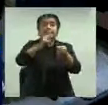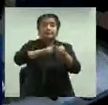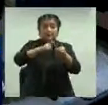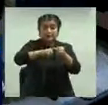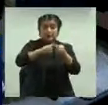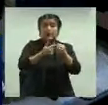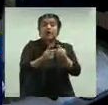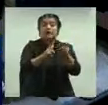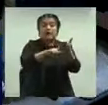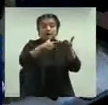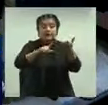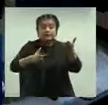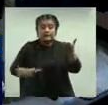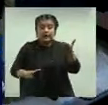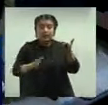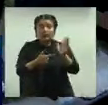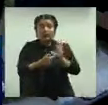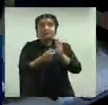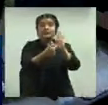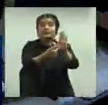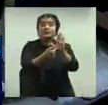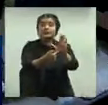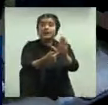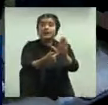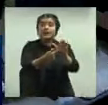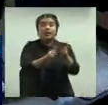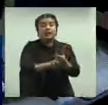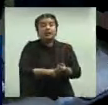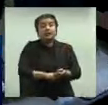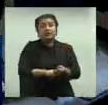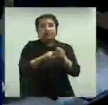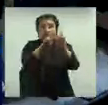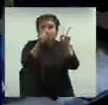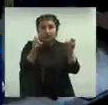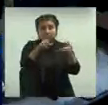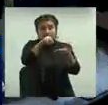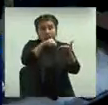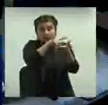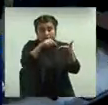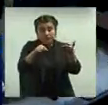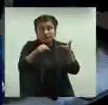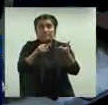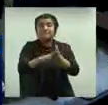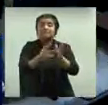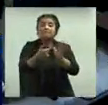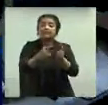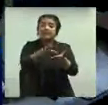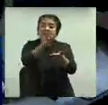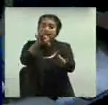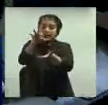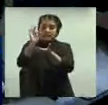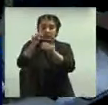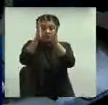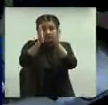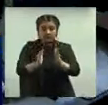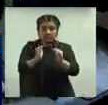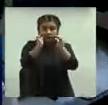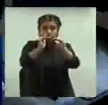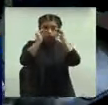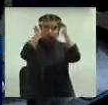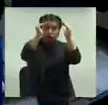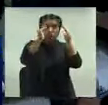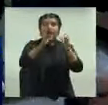Comisión de Postulación para integrar nómina de postulados para la elección de los magistrados de la Corte